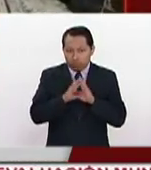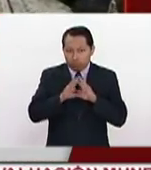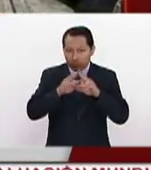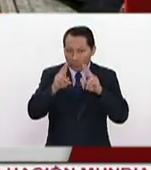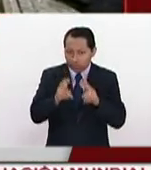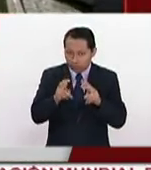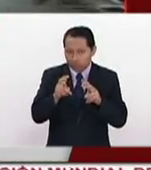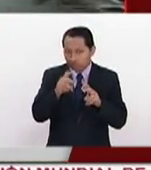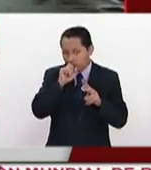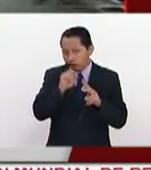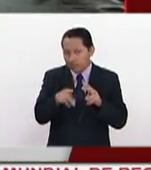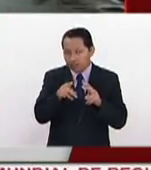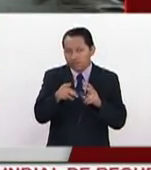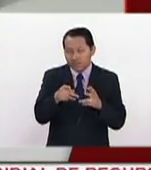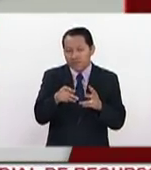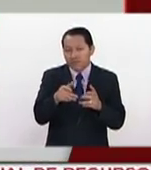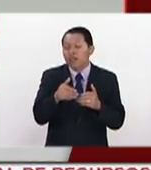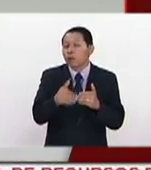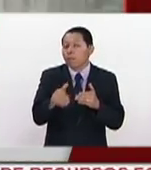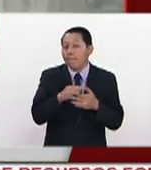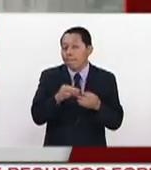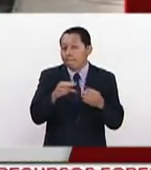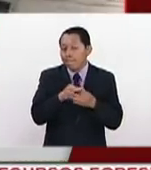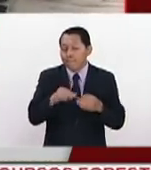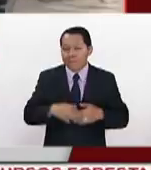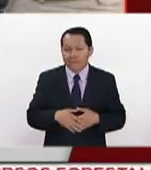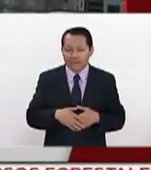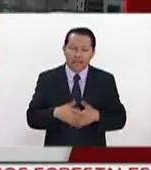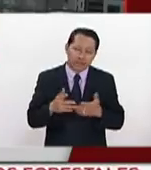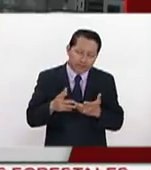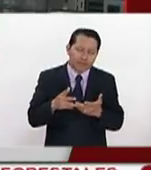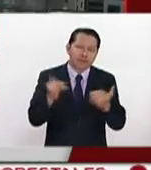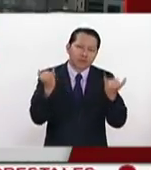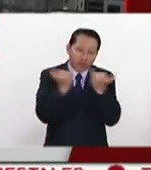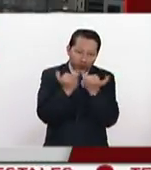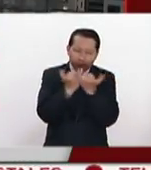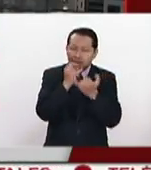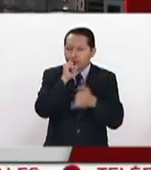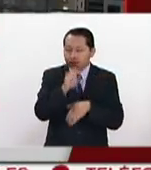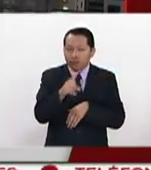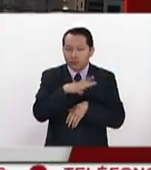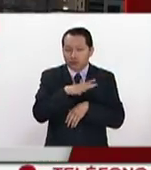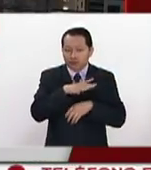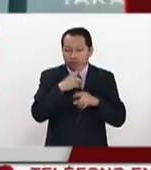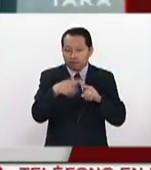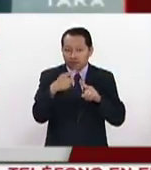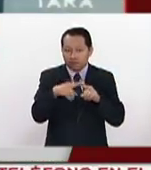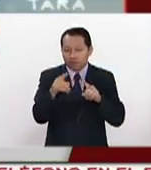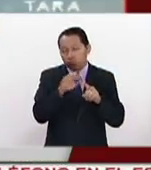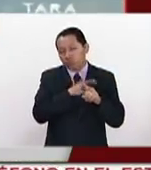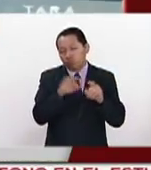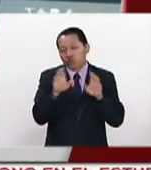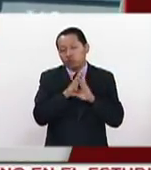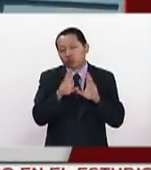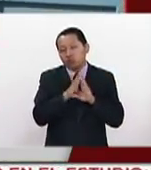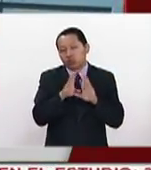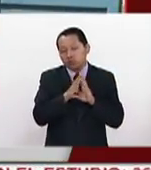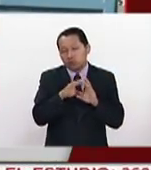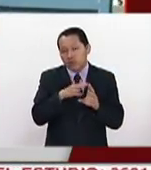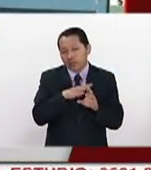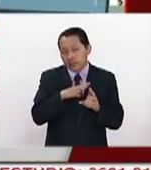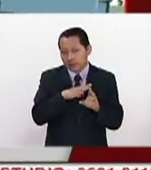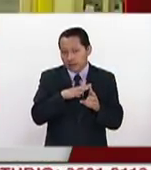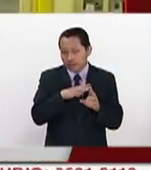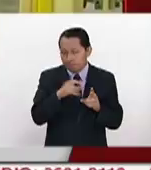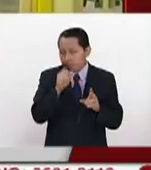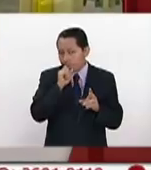sido el más complejo. Y bueno, no hay que dejar de lado también los otros aspectos que lamentablemente sí han estado